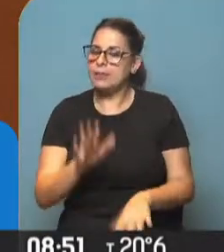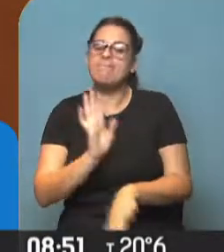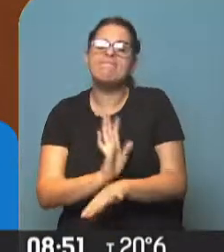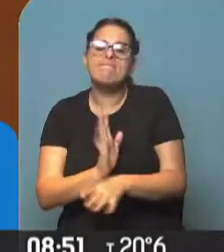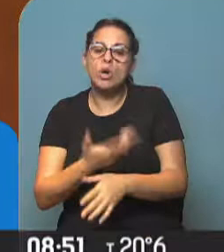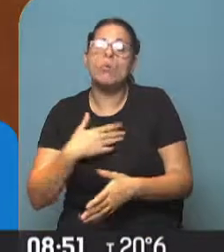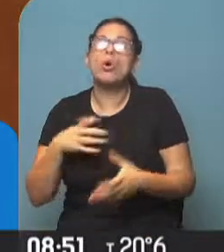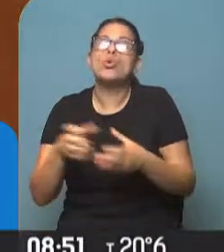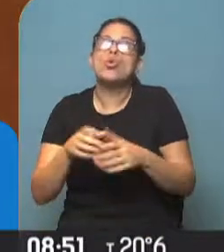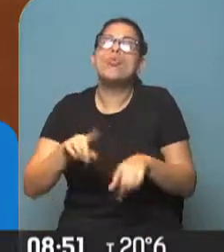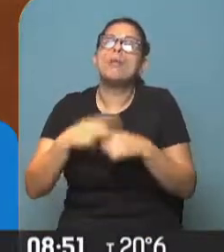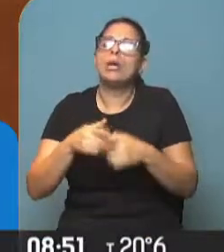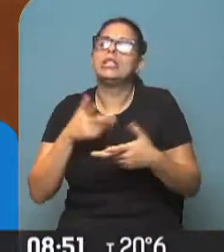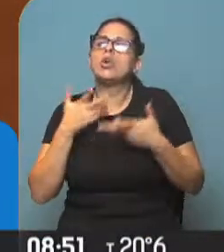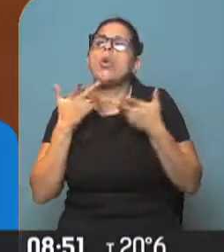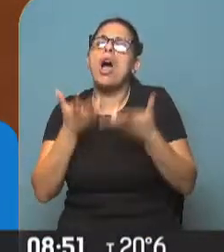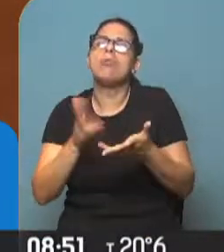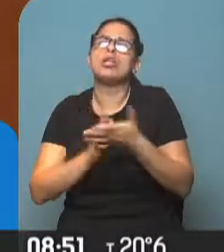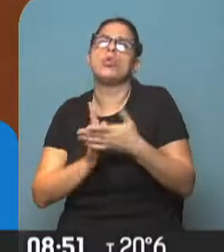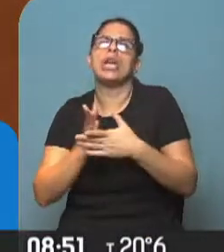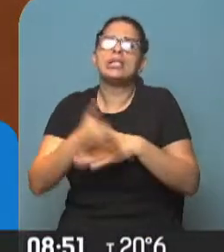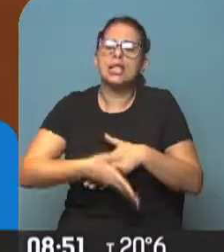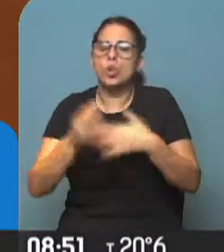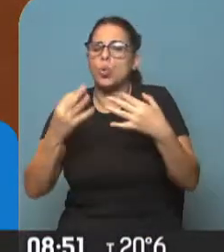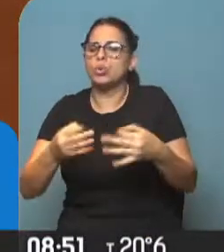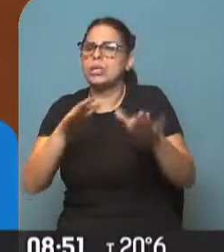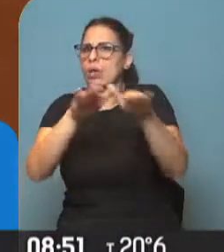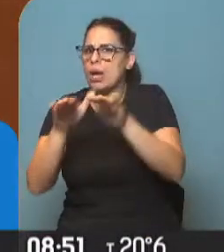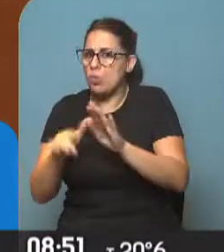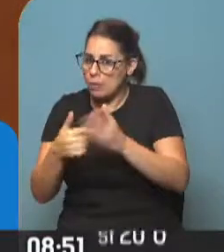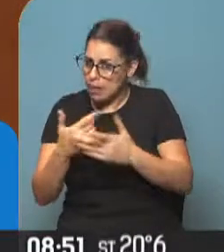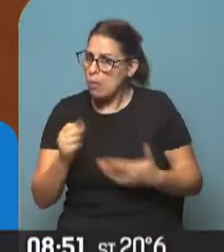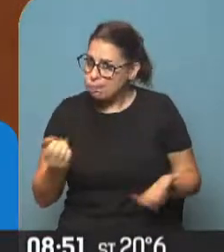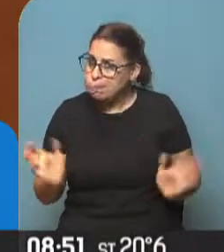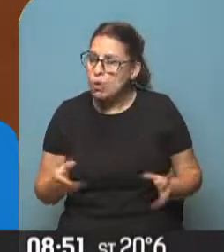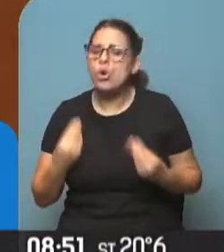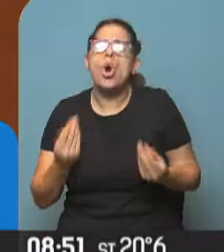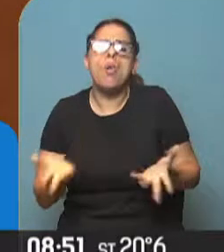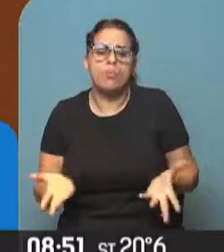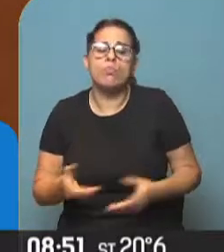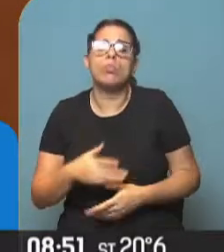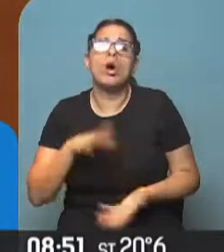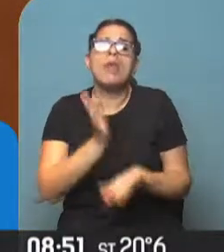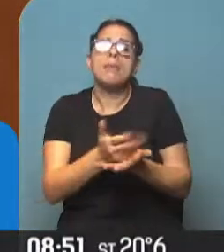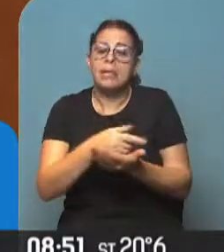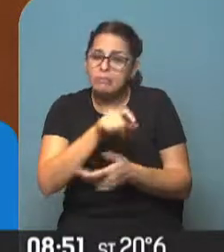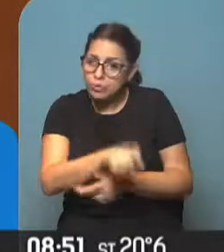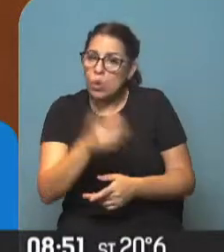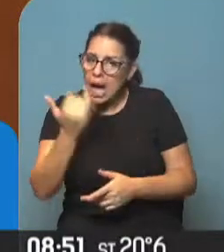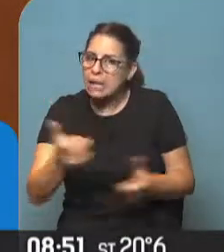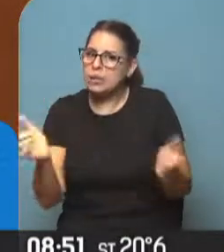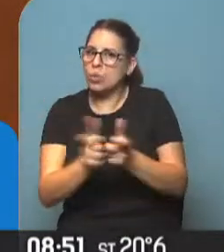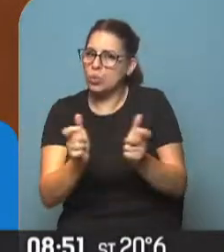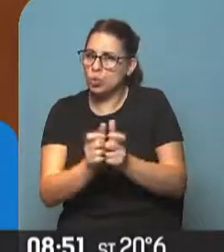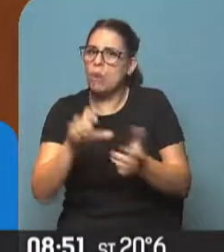de los partidos políticos hablar de acceso a la justicia igualitaria pero se hace y cómo se hace desde tu departamento y en estos días hay reuniones con